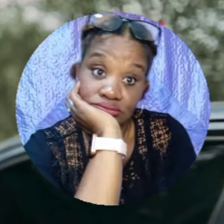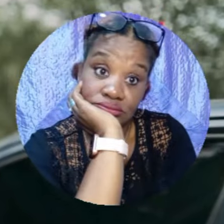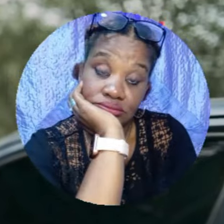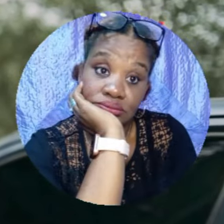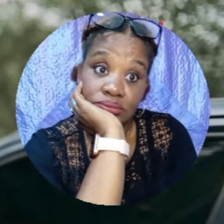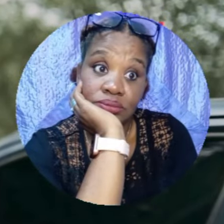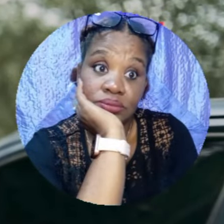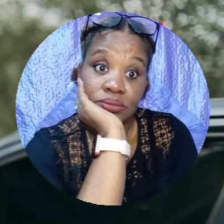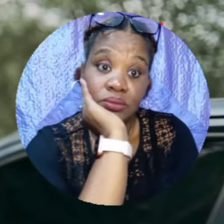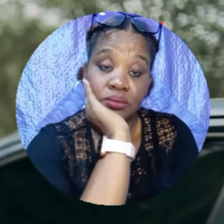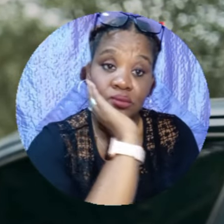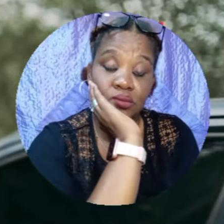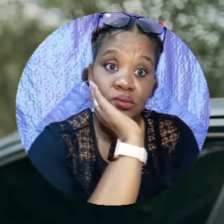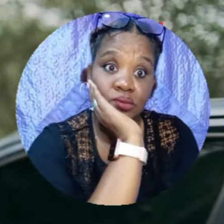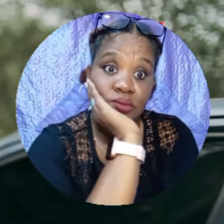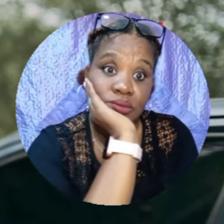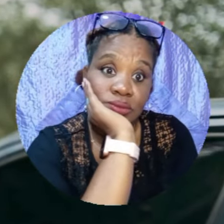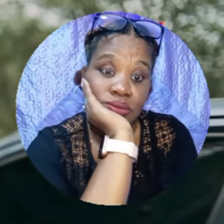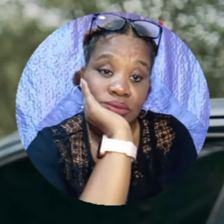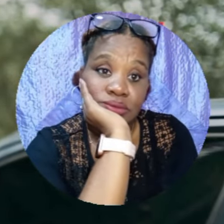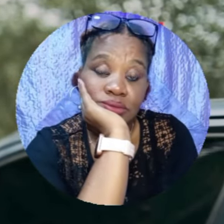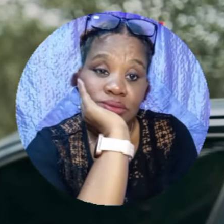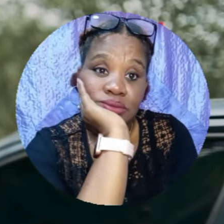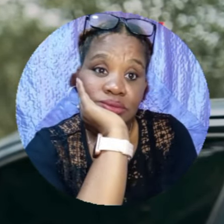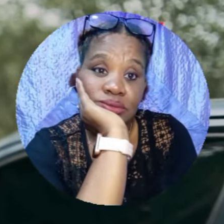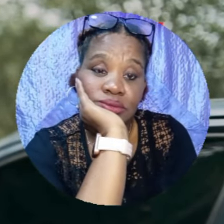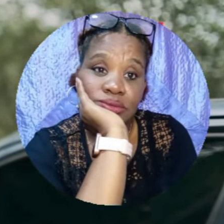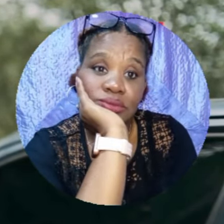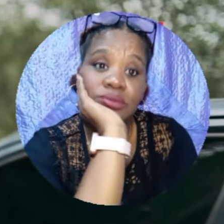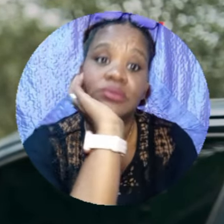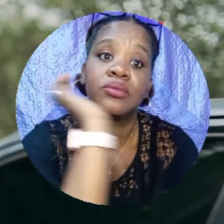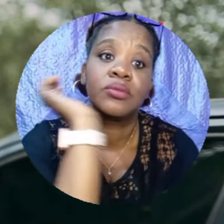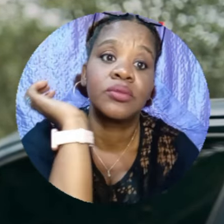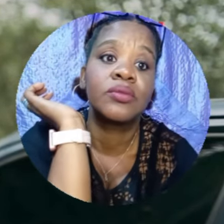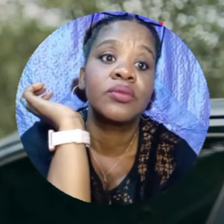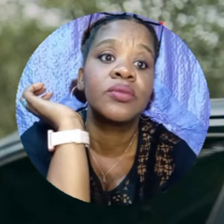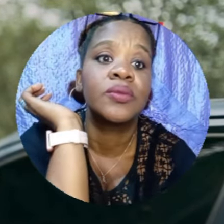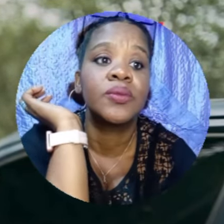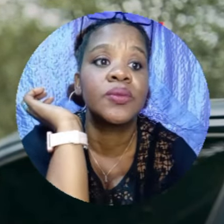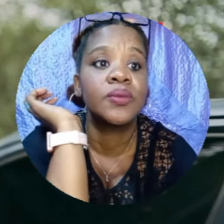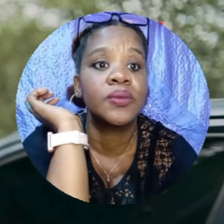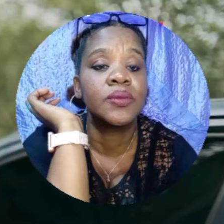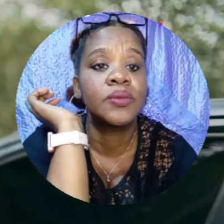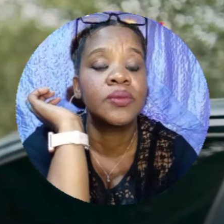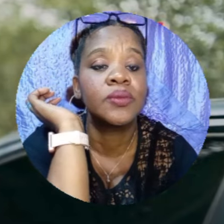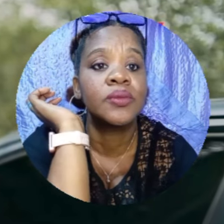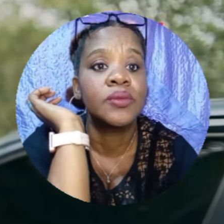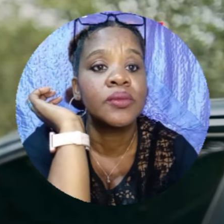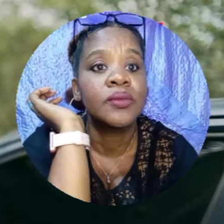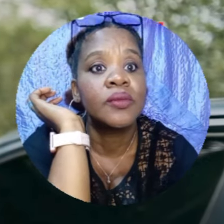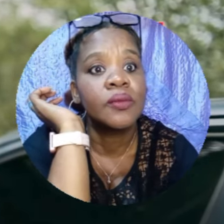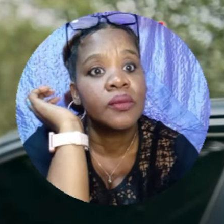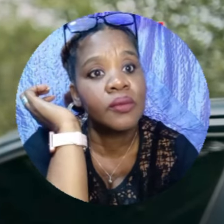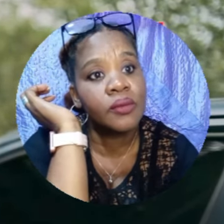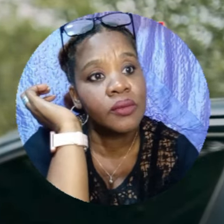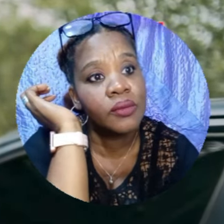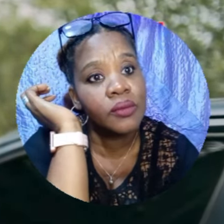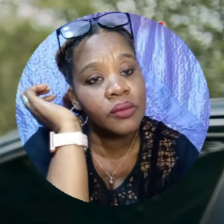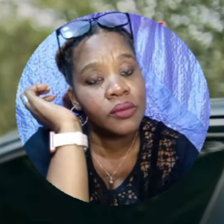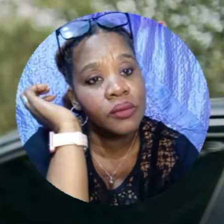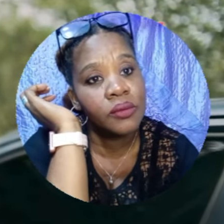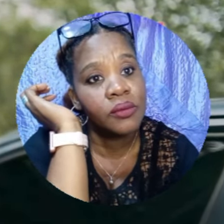importantes y más antiguos de República Dominicana, que inicia en 1943 y que hoy en día produce los granos que se utilizan en el